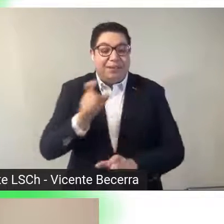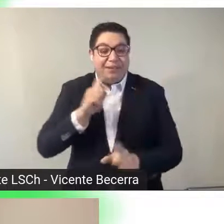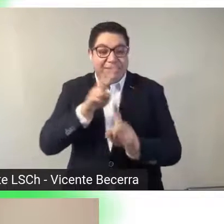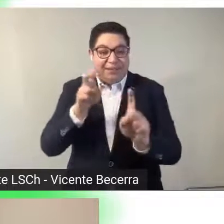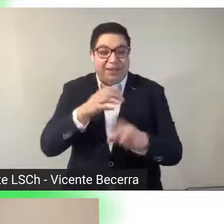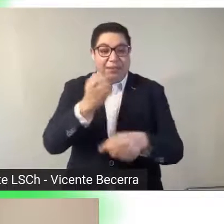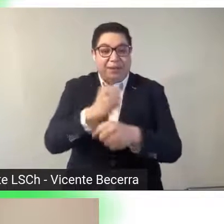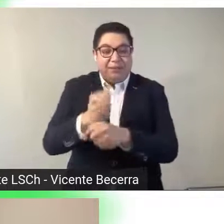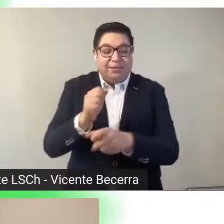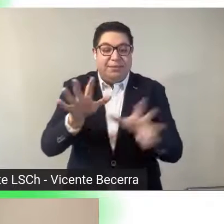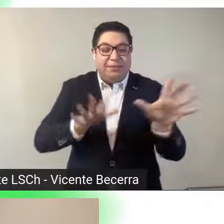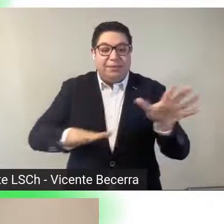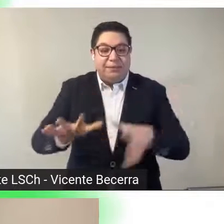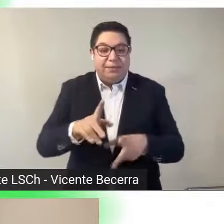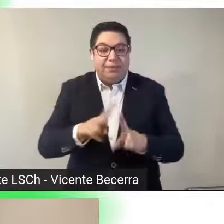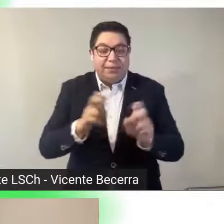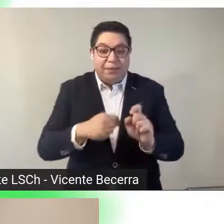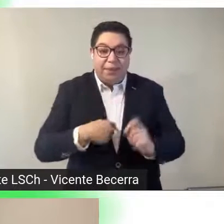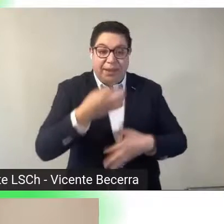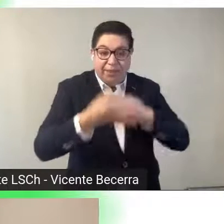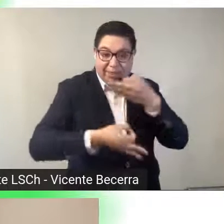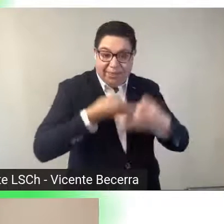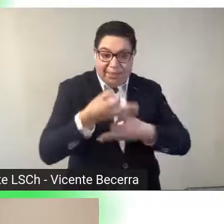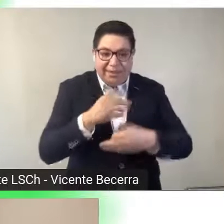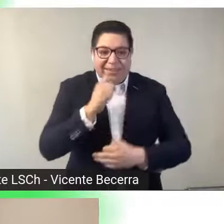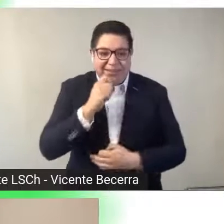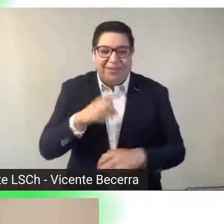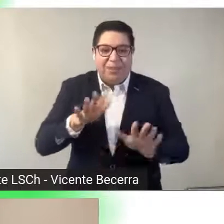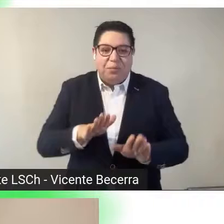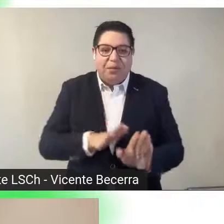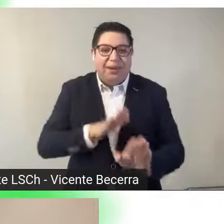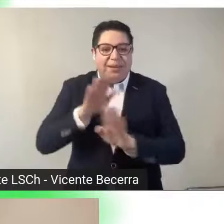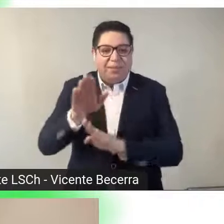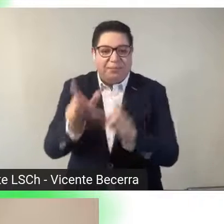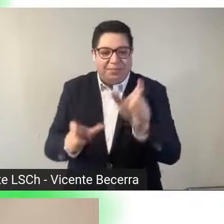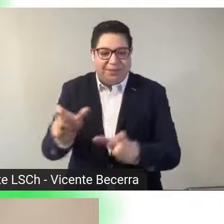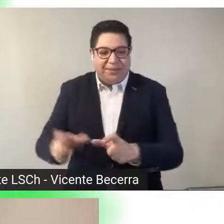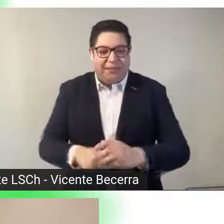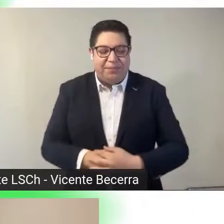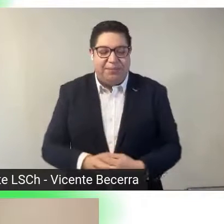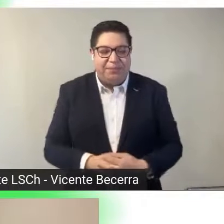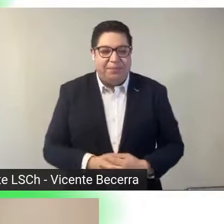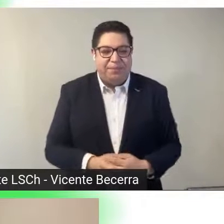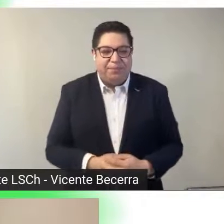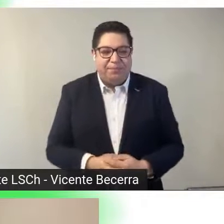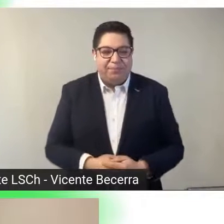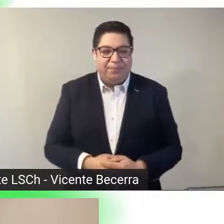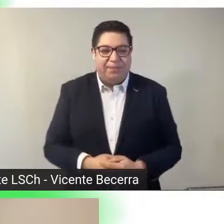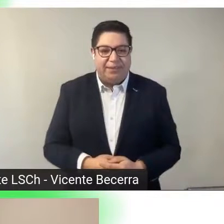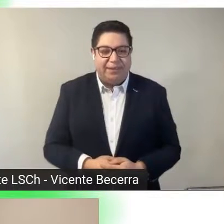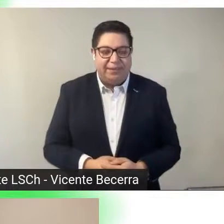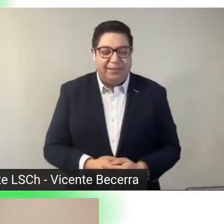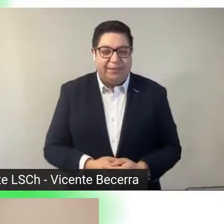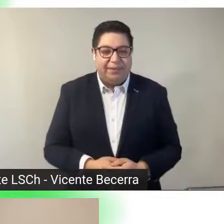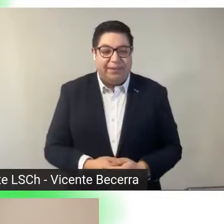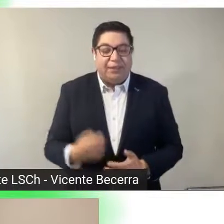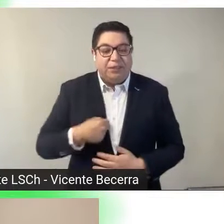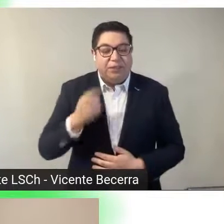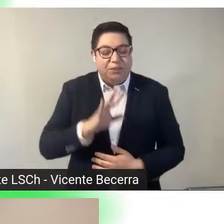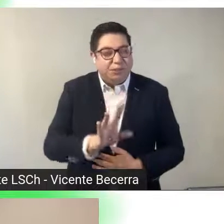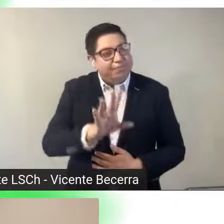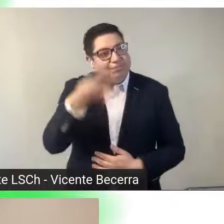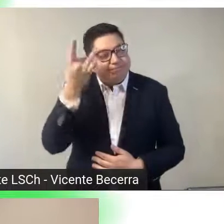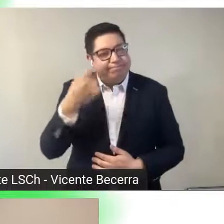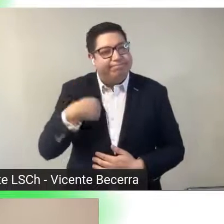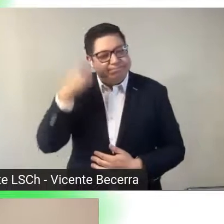en la medida que lo que vaya yo a decir sea un aporte. Lo que me llama la atención